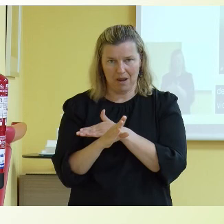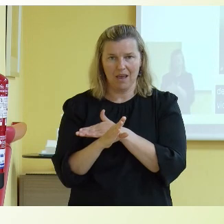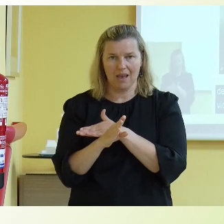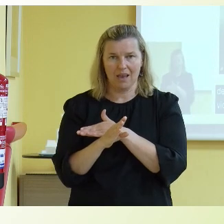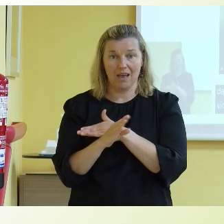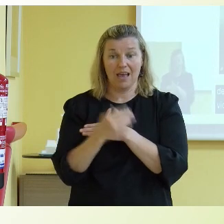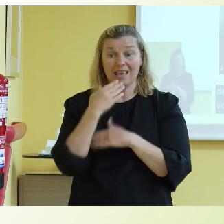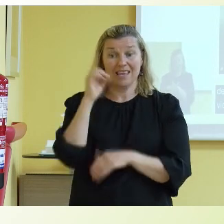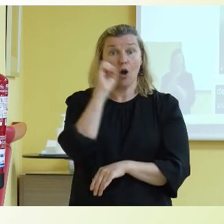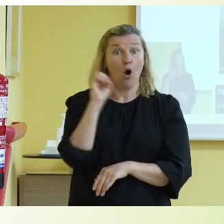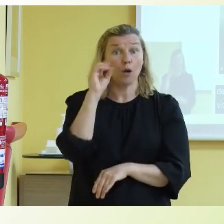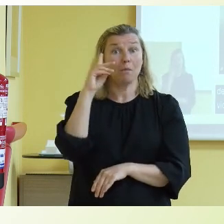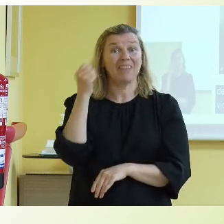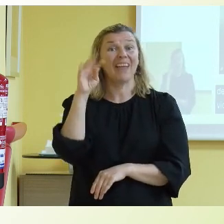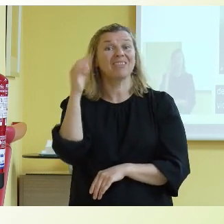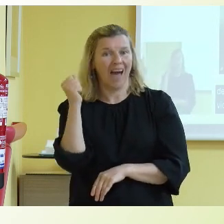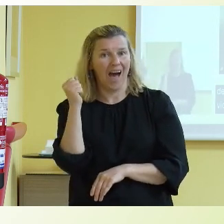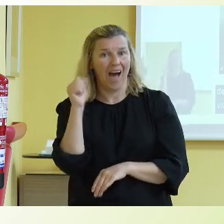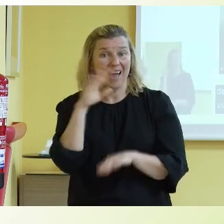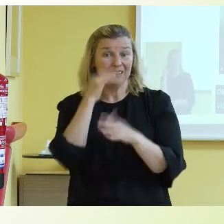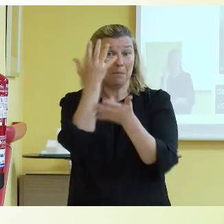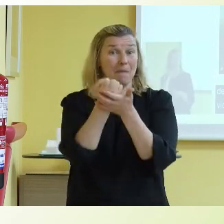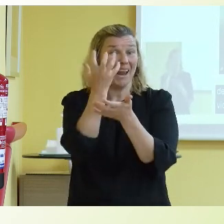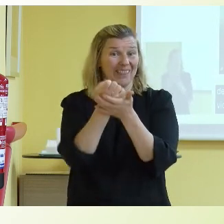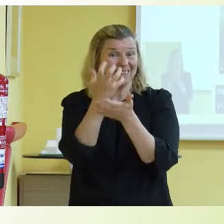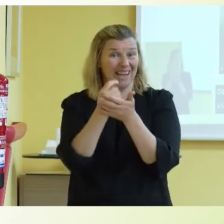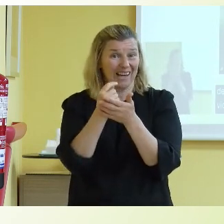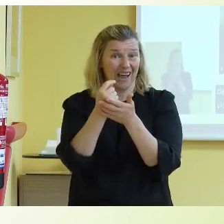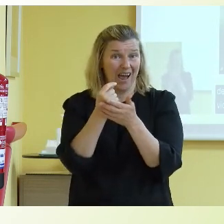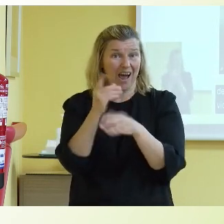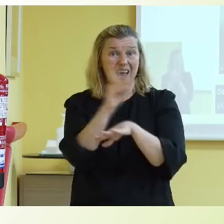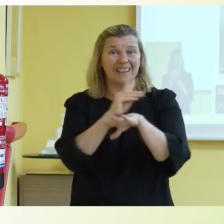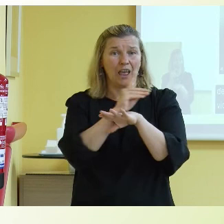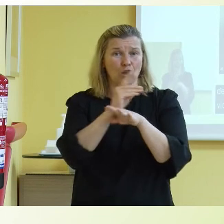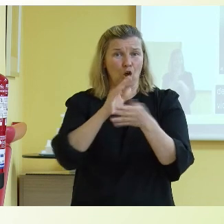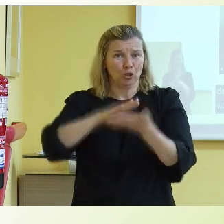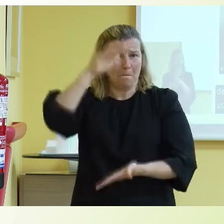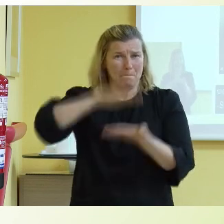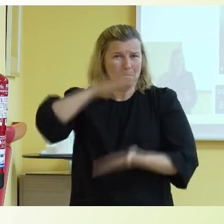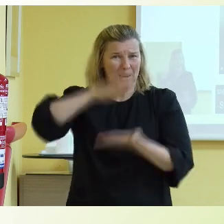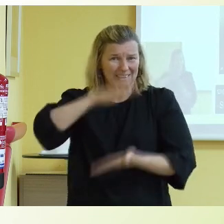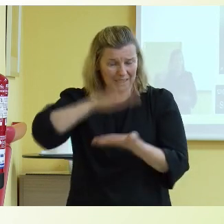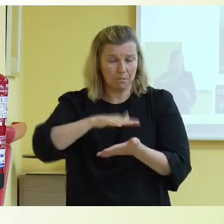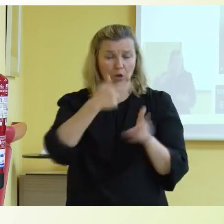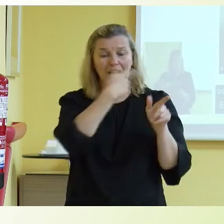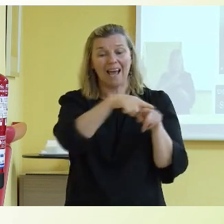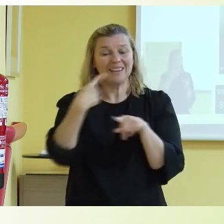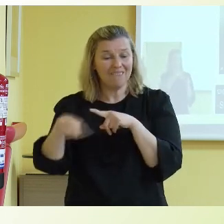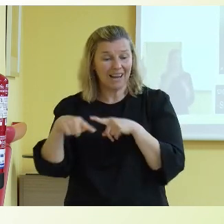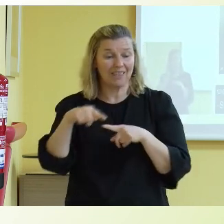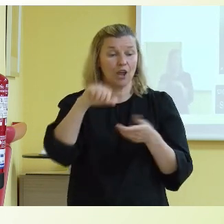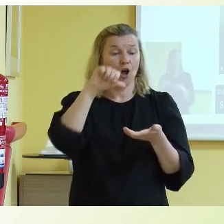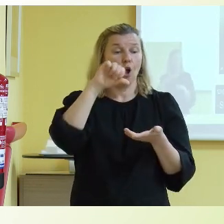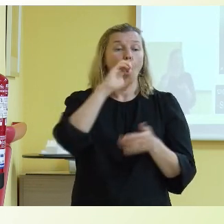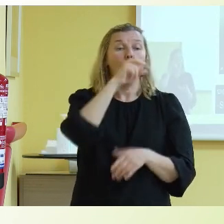de Orfadata, que es para la descarga de datos masivos, se hace la diferencia entre centros sin ánimo de